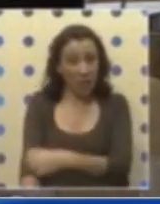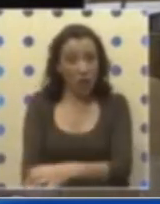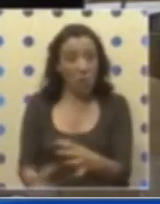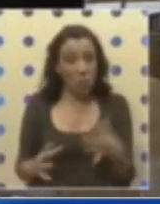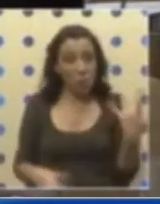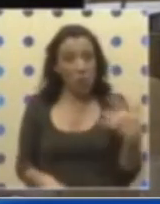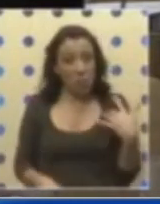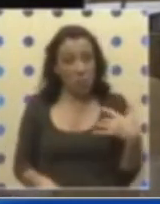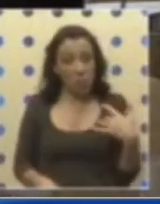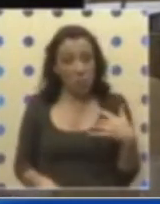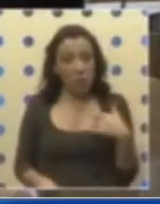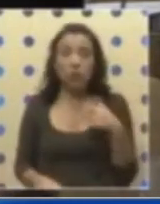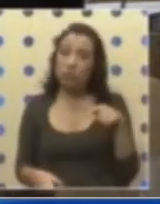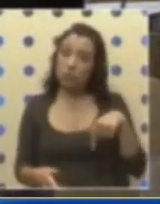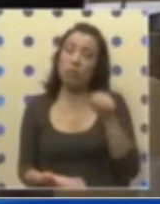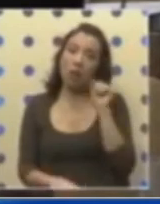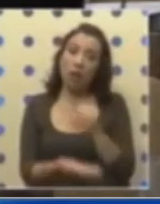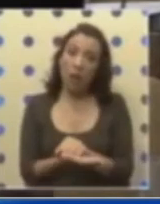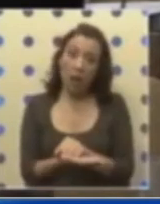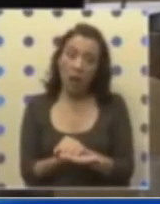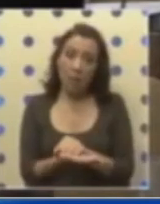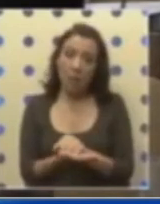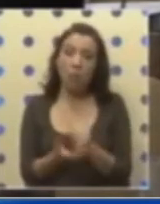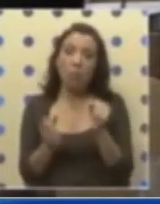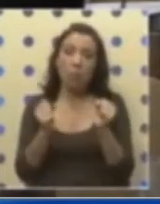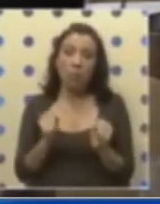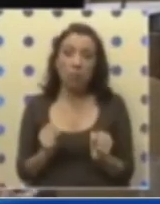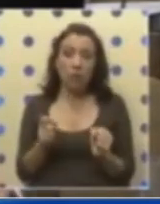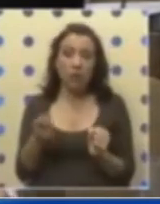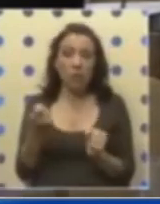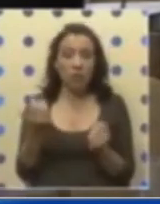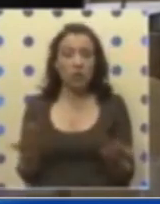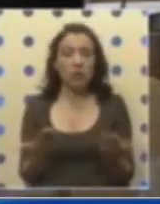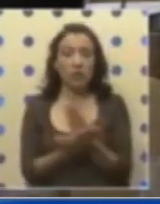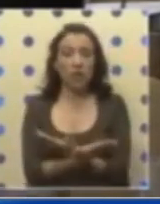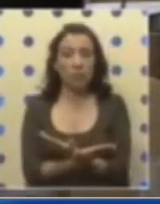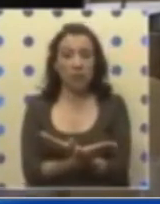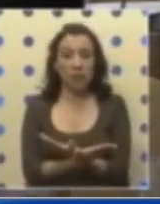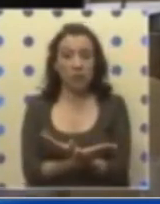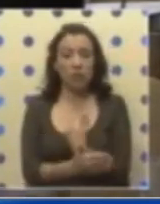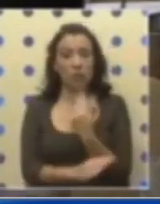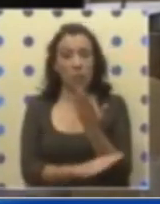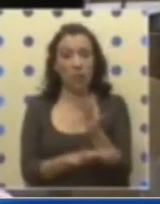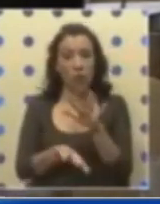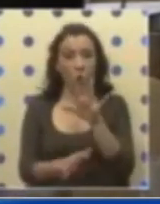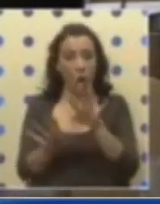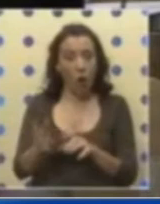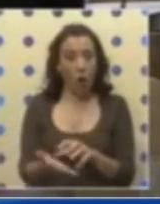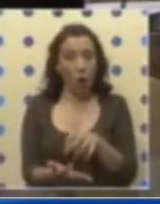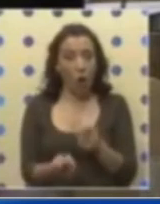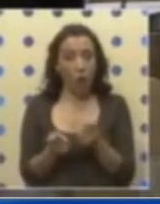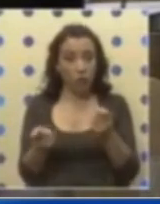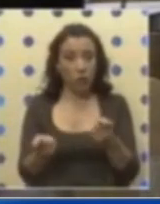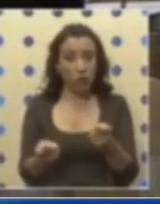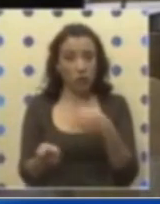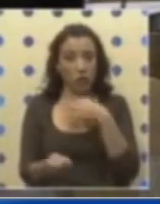importante y por eso que reclamamos la posibilidad entonces de que esos precios se traspasen, por eso que solicito los oficios que he mencionado,